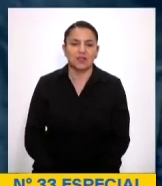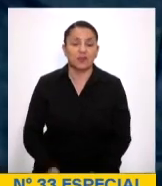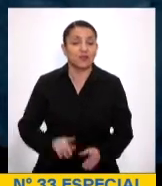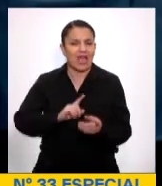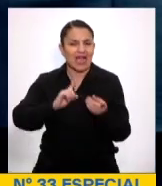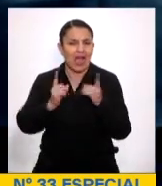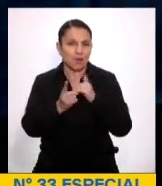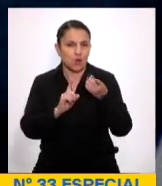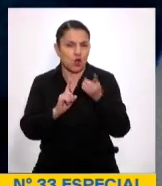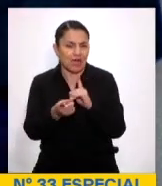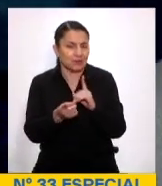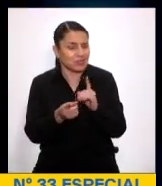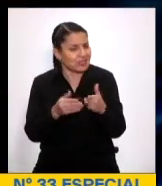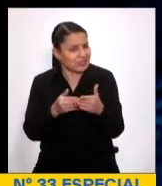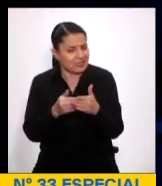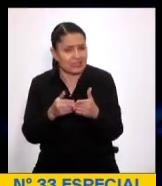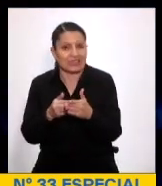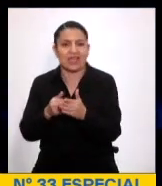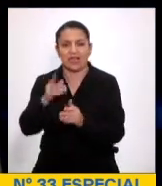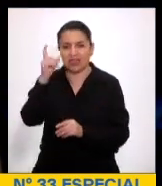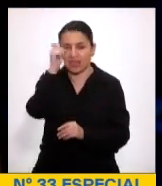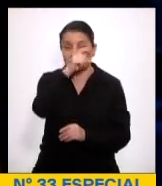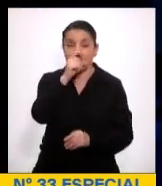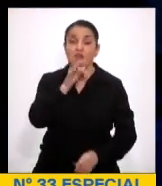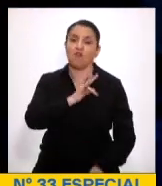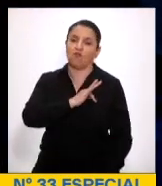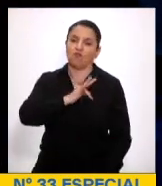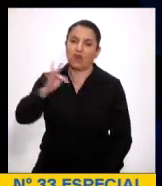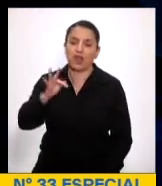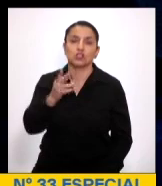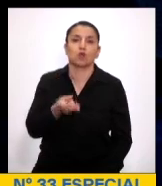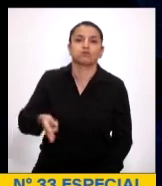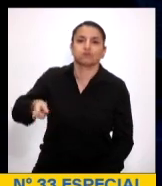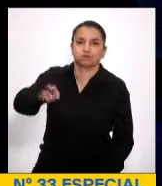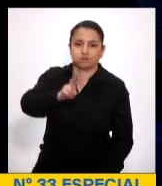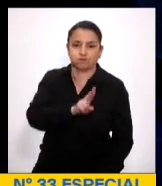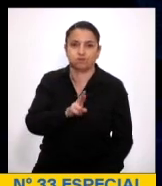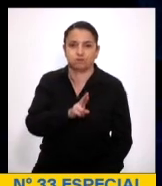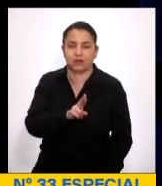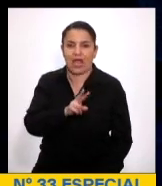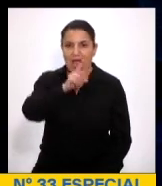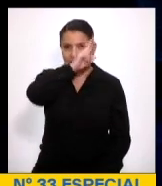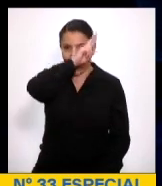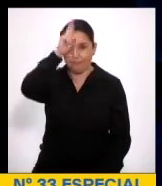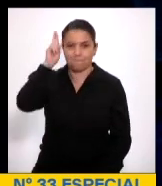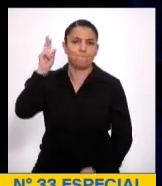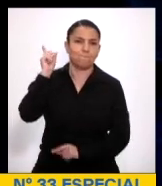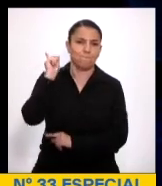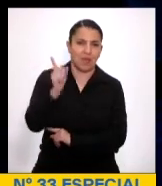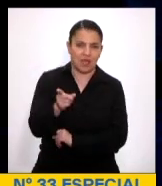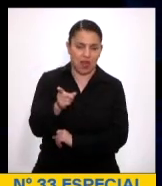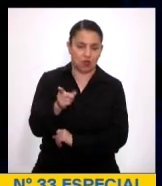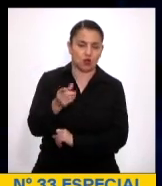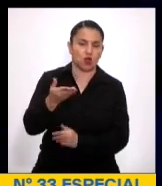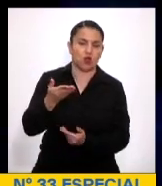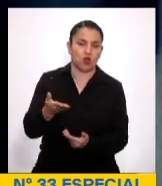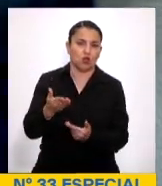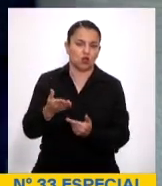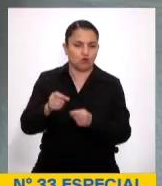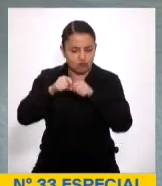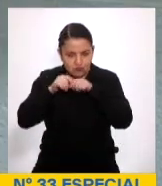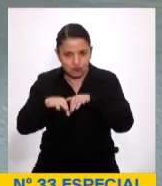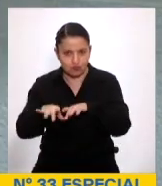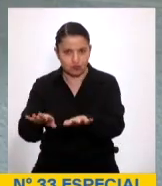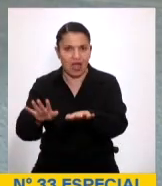resistidos a tal punto que Francia rápidamente volvió a tener un emperador el cual inició un agresivo avance sobre Europa pero